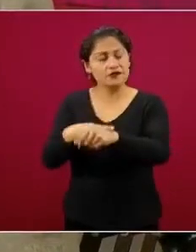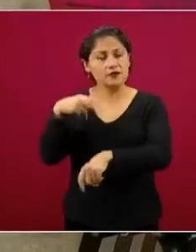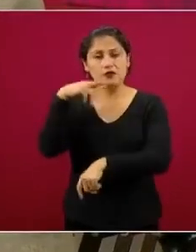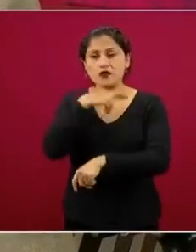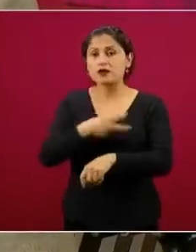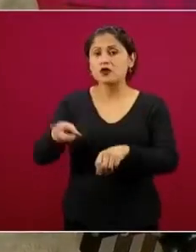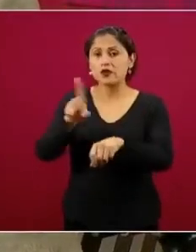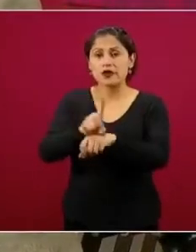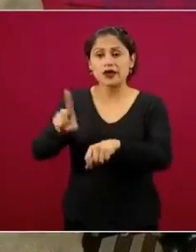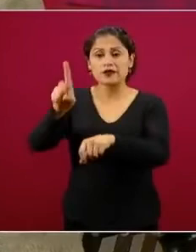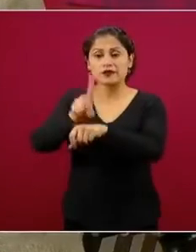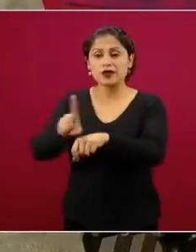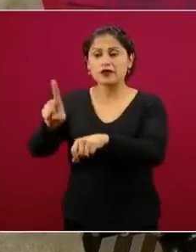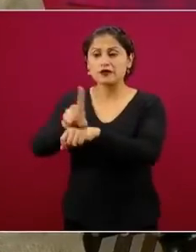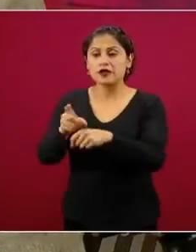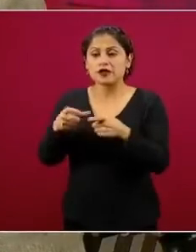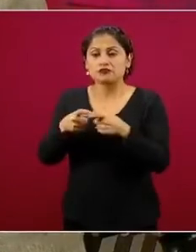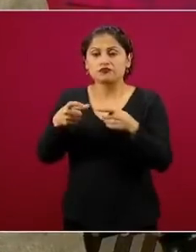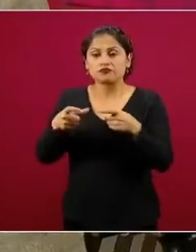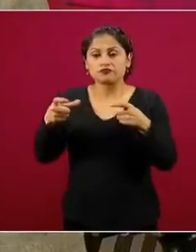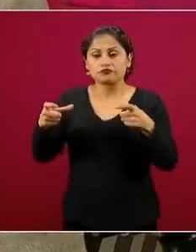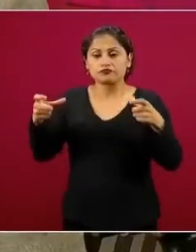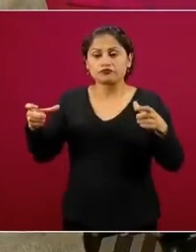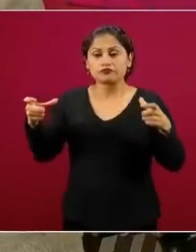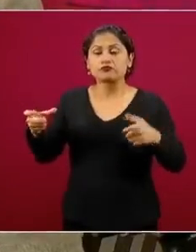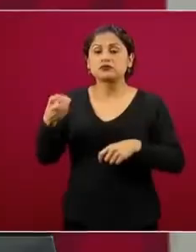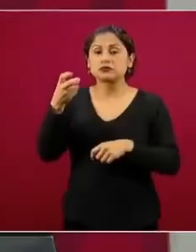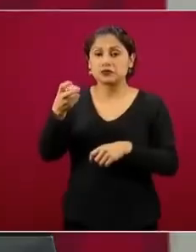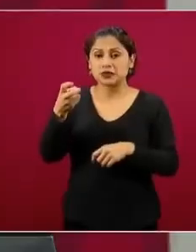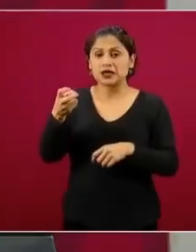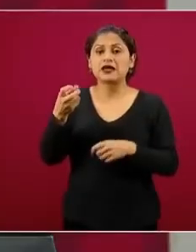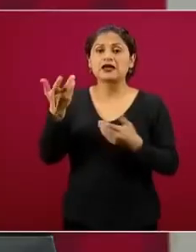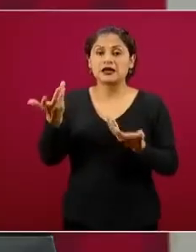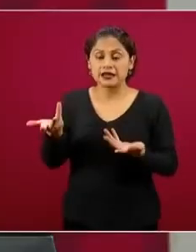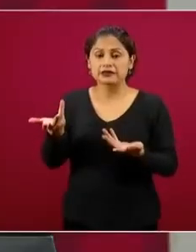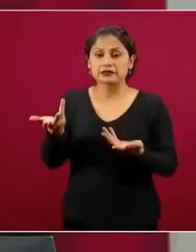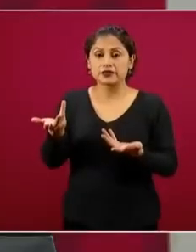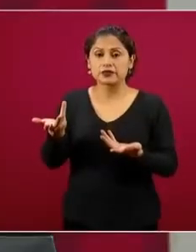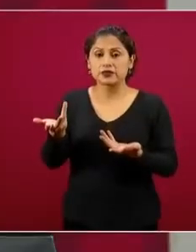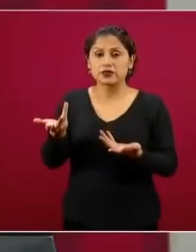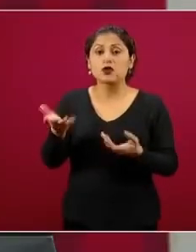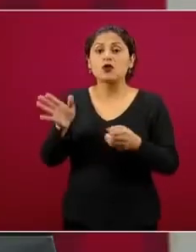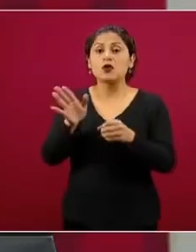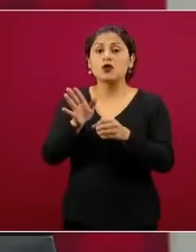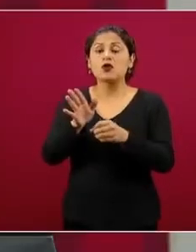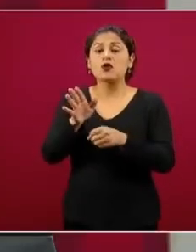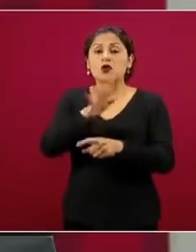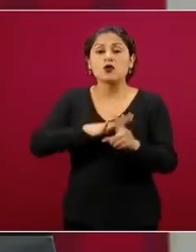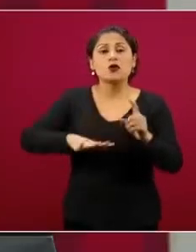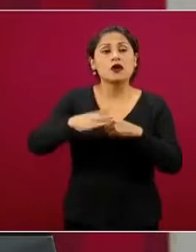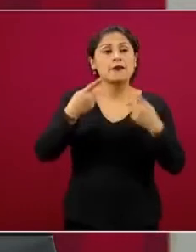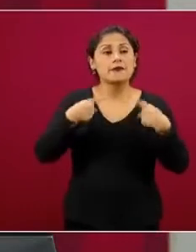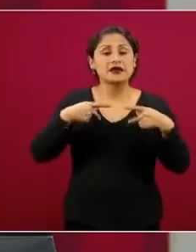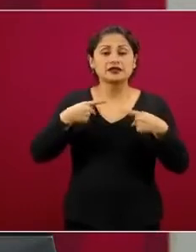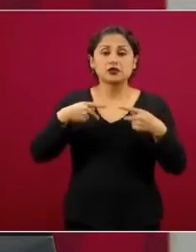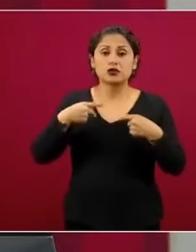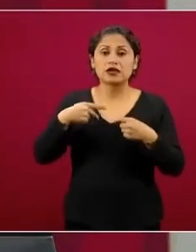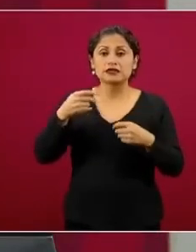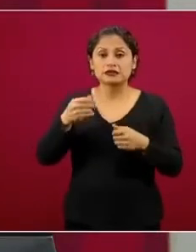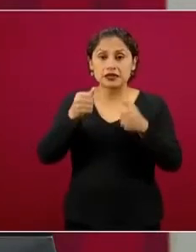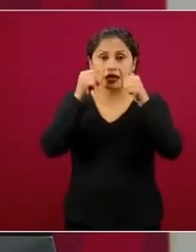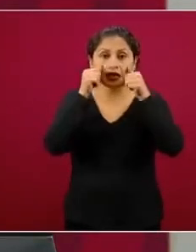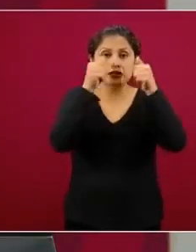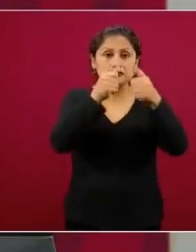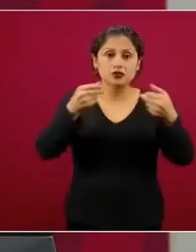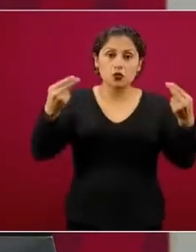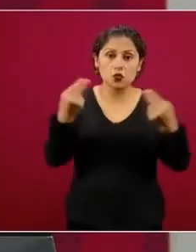días. Y esto, sin duda, puede necesitar una asesoría muy pronta. Por lo tanto, además de este